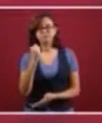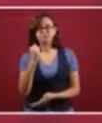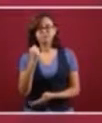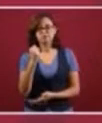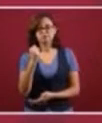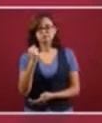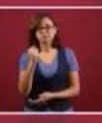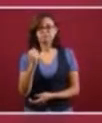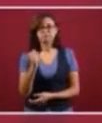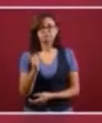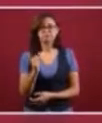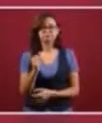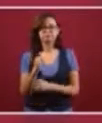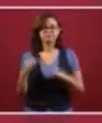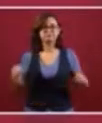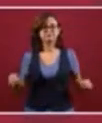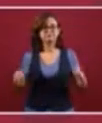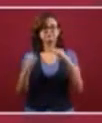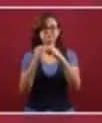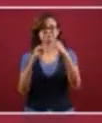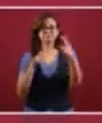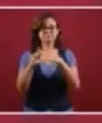de la transparencia